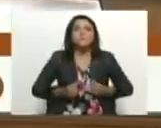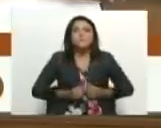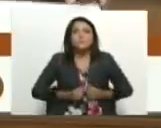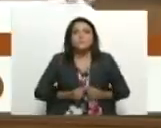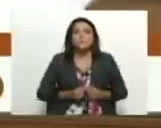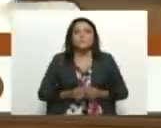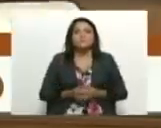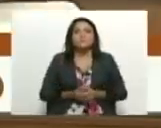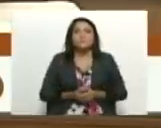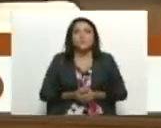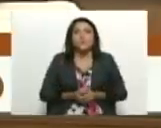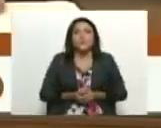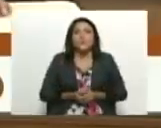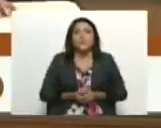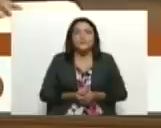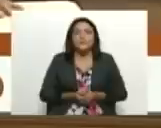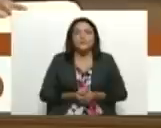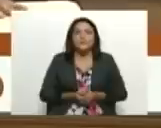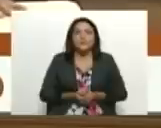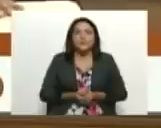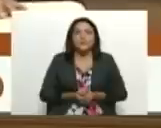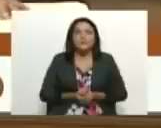El Estado venezolano hace